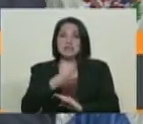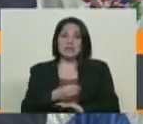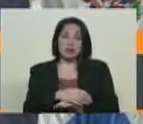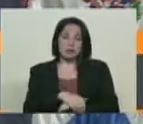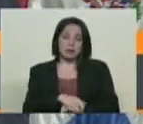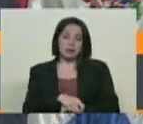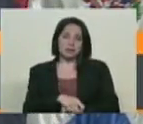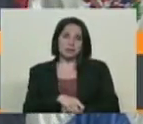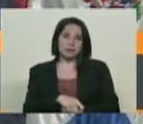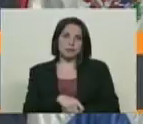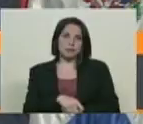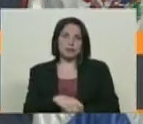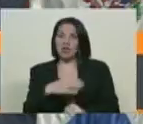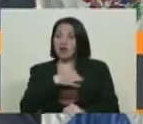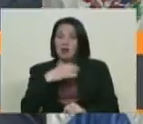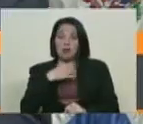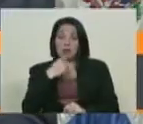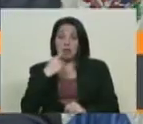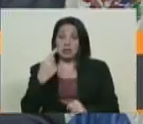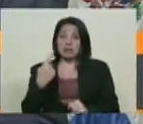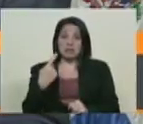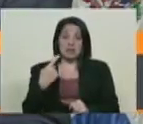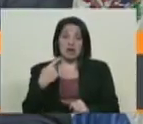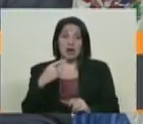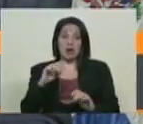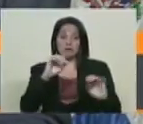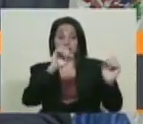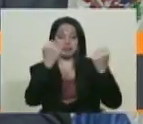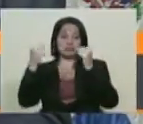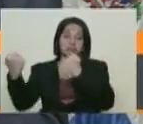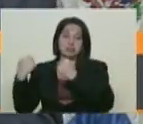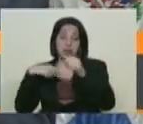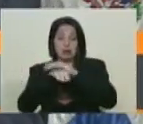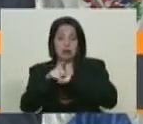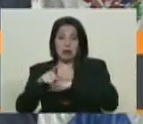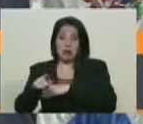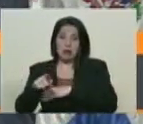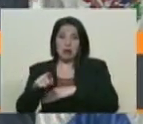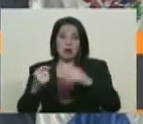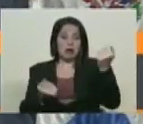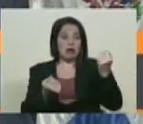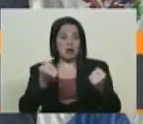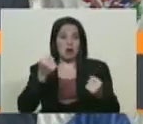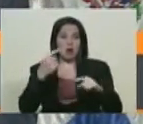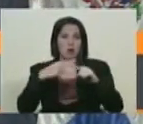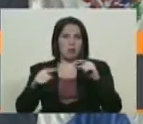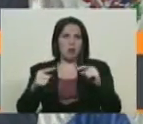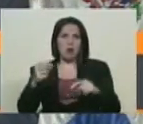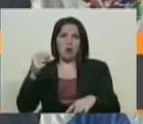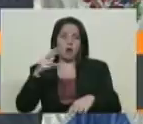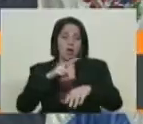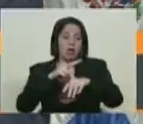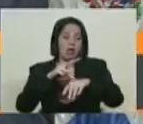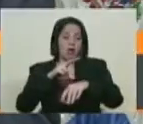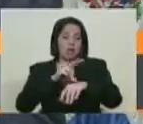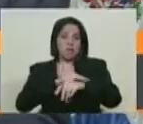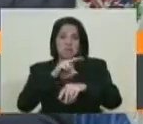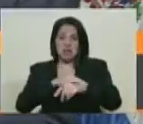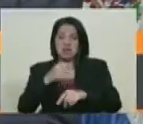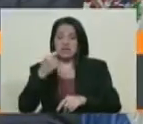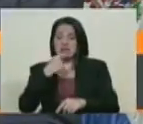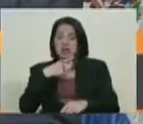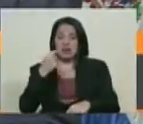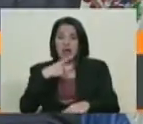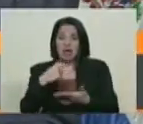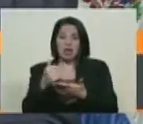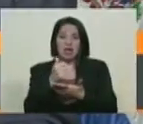puede ser que se niegue el paso de medicamentos para nuestros pacientes con diabetes porque Colombia no quiere que esa medicina